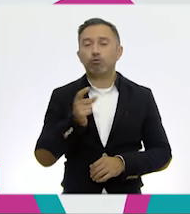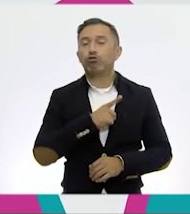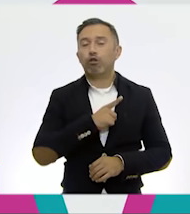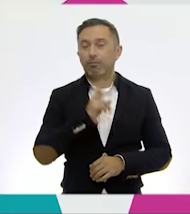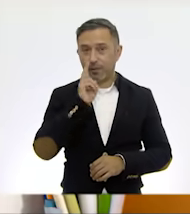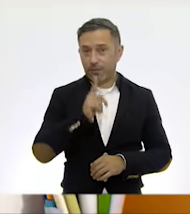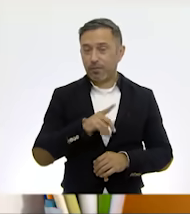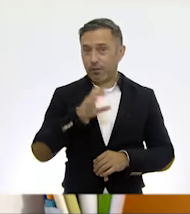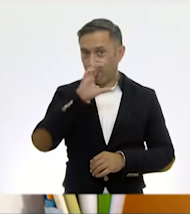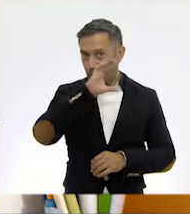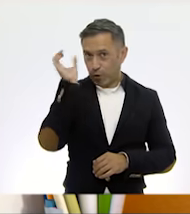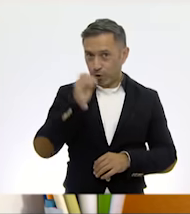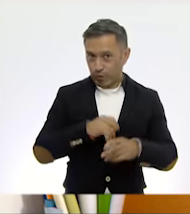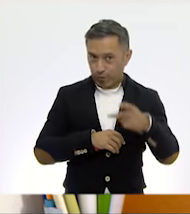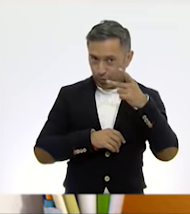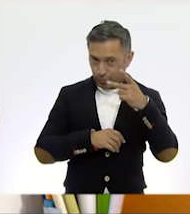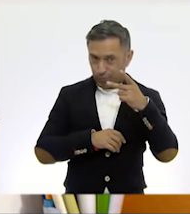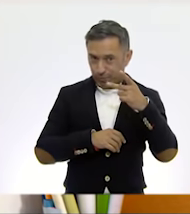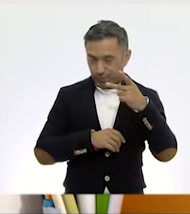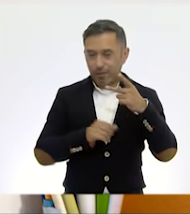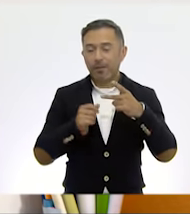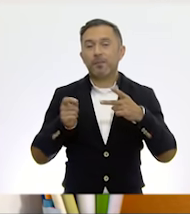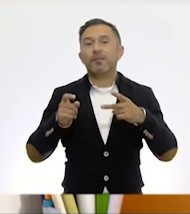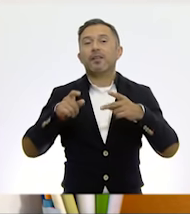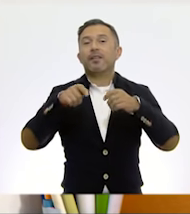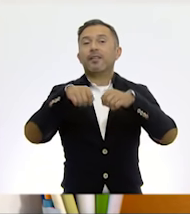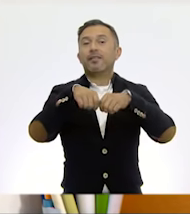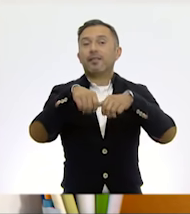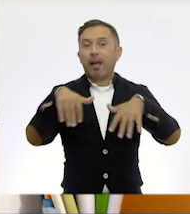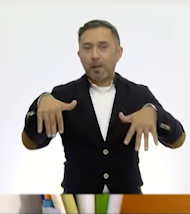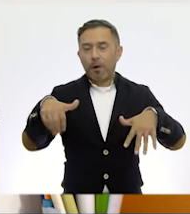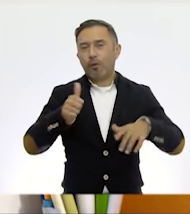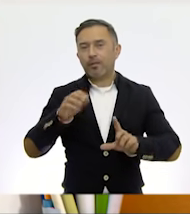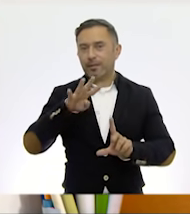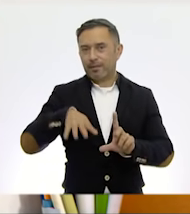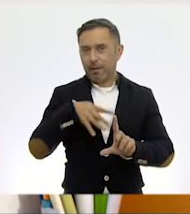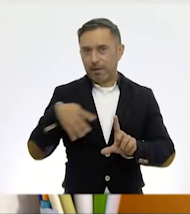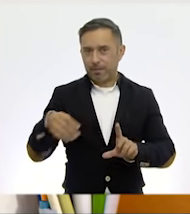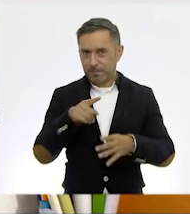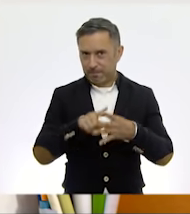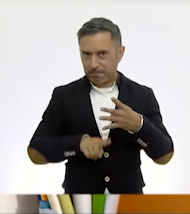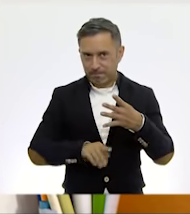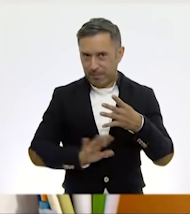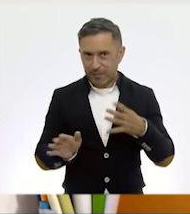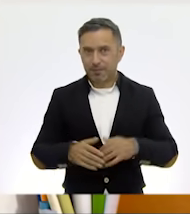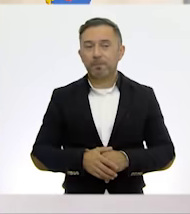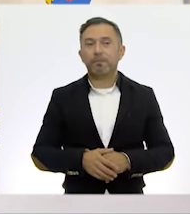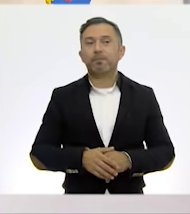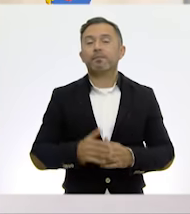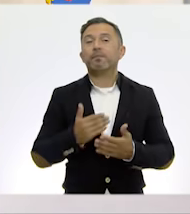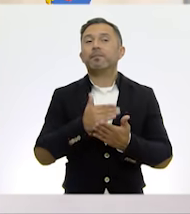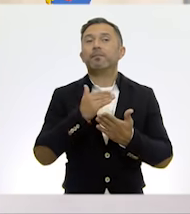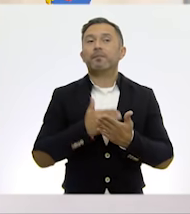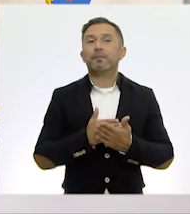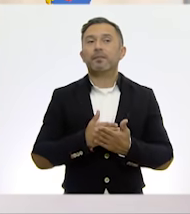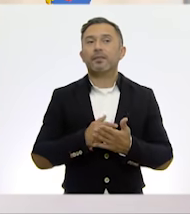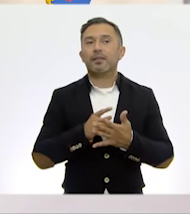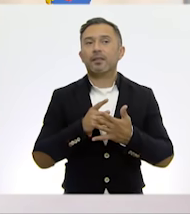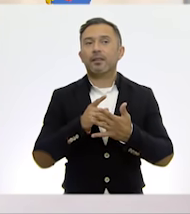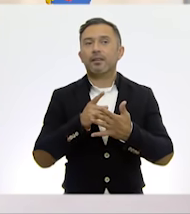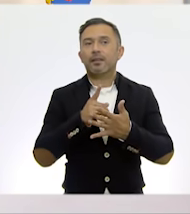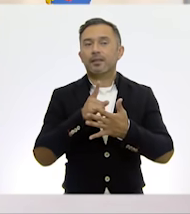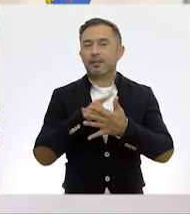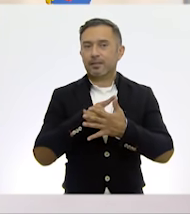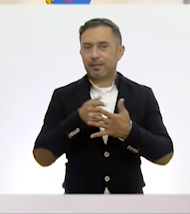imágenes, un diagrama y una tabla. Vamos con la última. Distribución de la información. El que estás